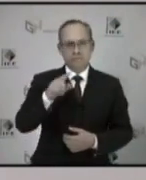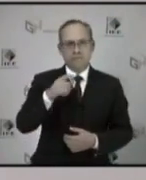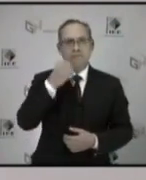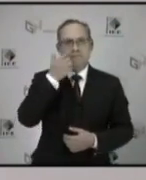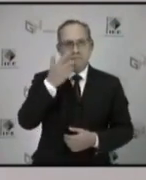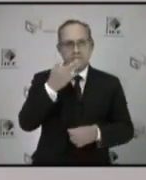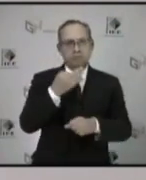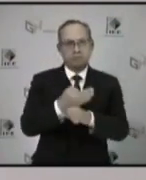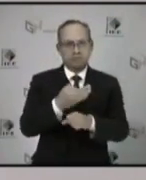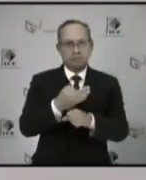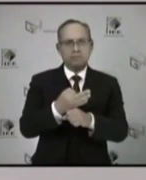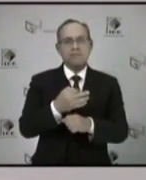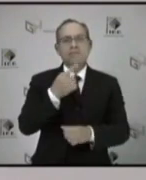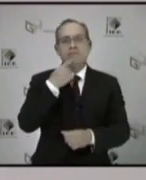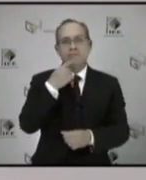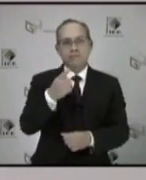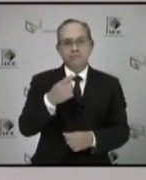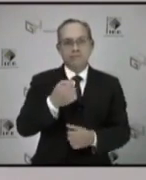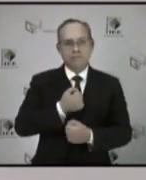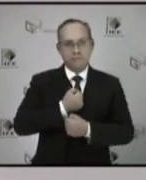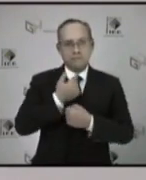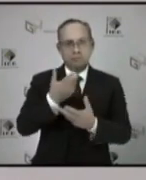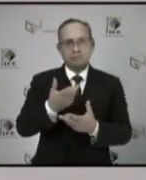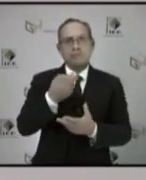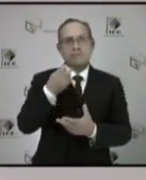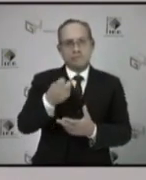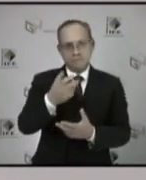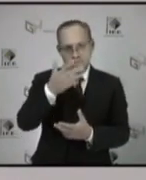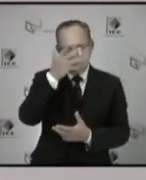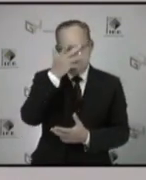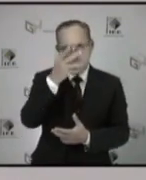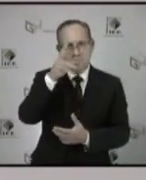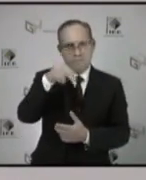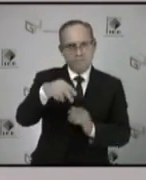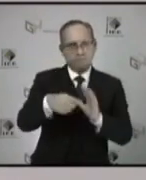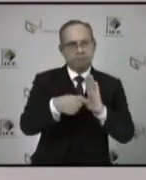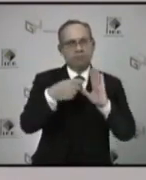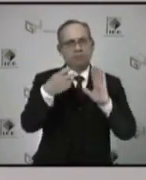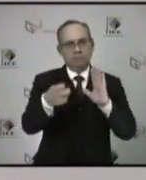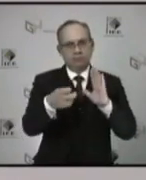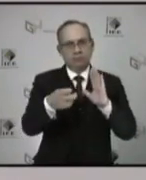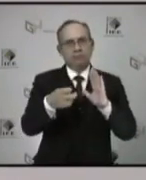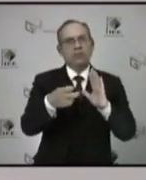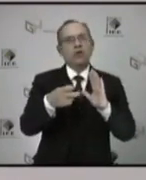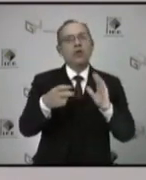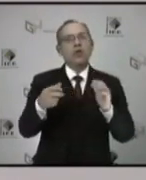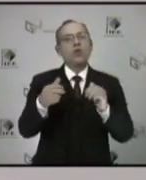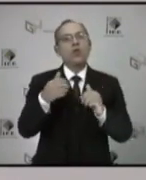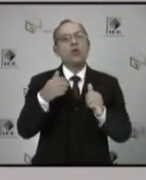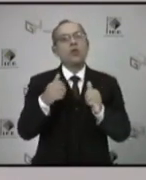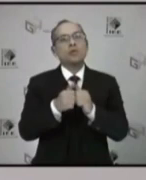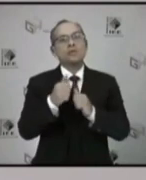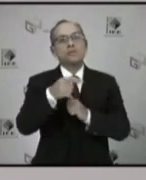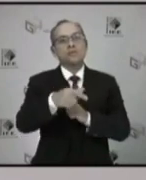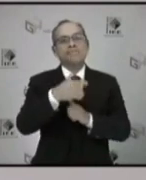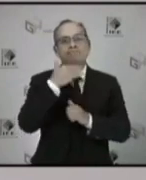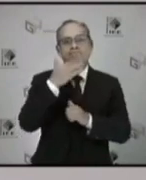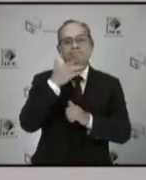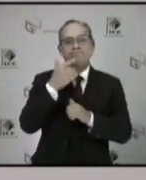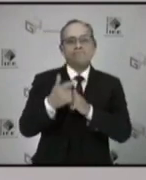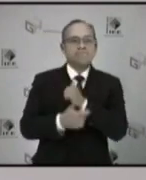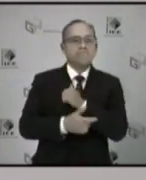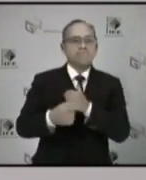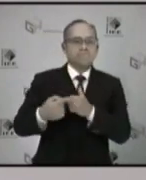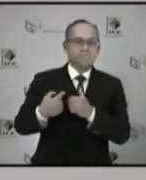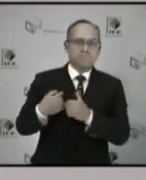expresar mi serio compromiso del combate a la corrupción. Lo he hecho en todos los espacios, como presidente del tribunal, como